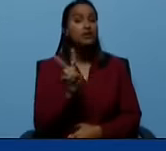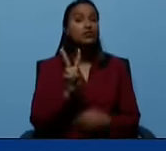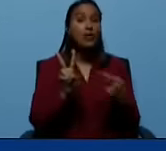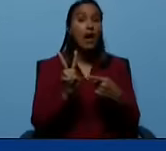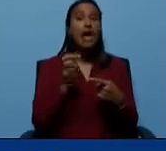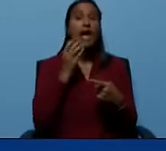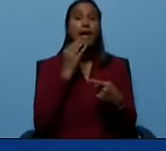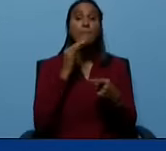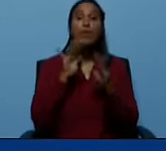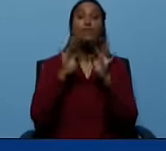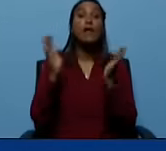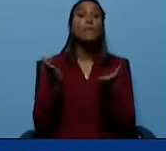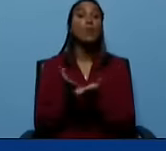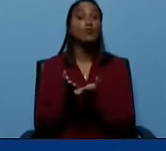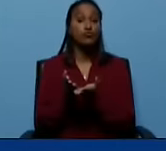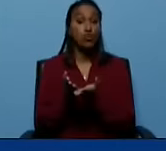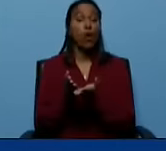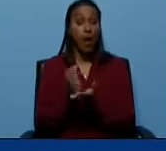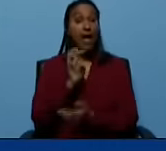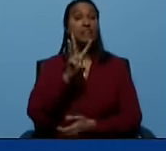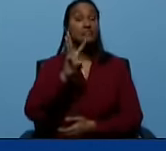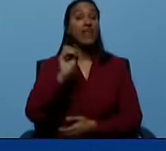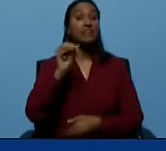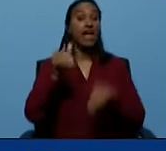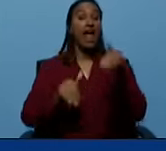Solo Venezuela. Así que